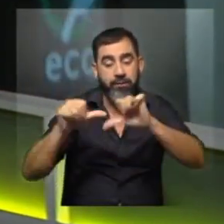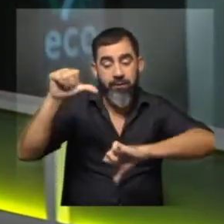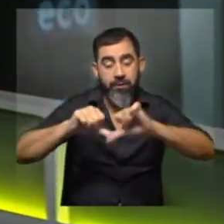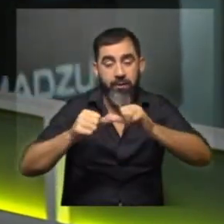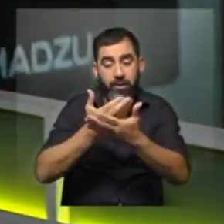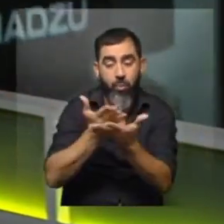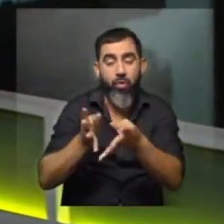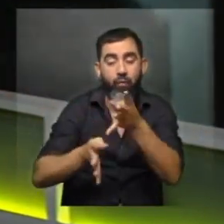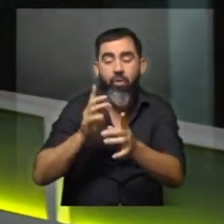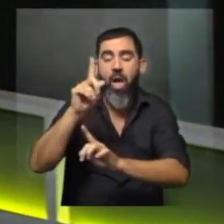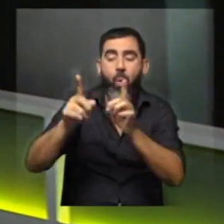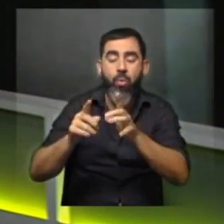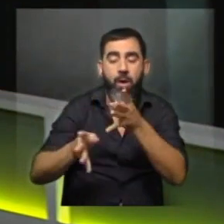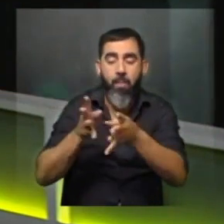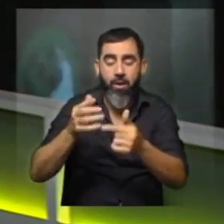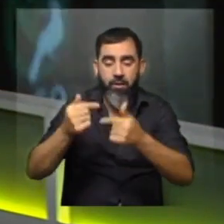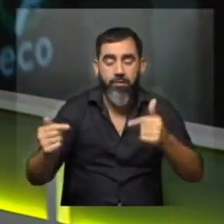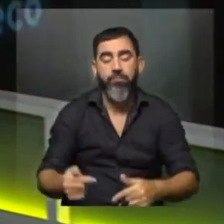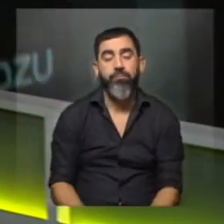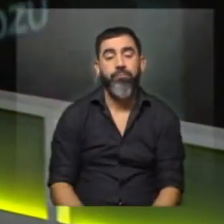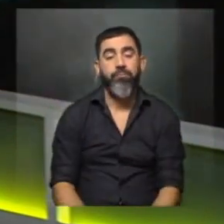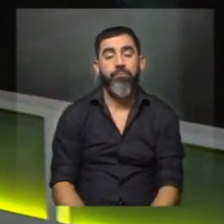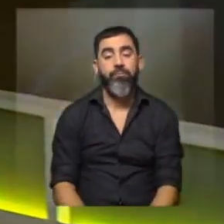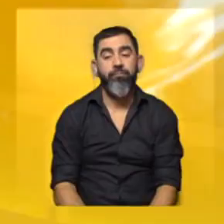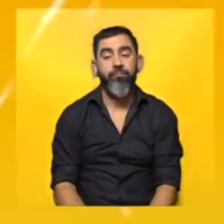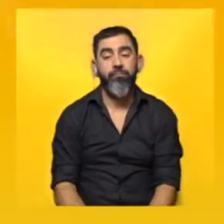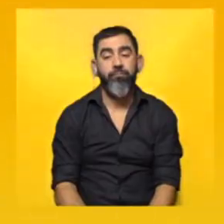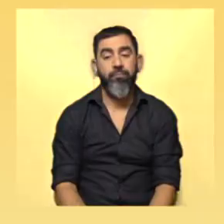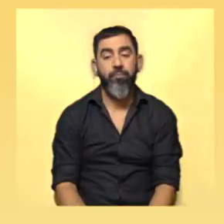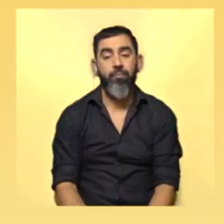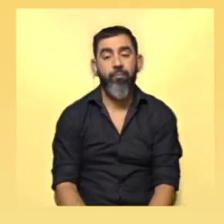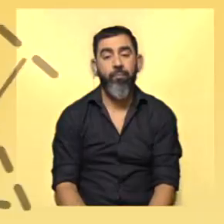el funcionamiento de algunas de estas máquinas increíbles.